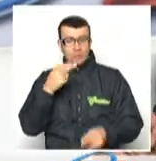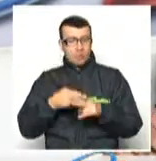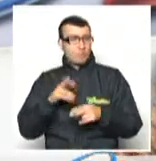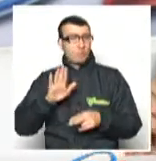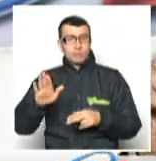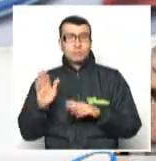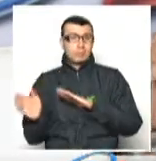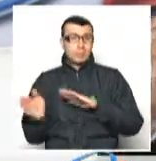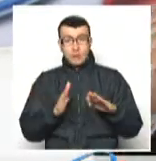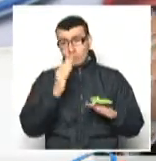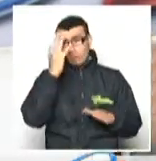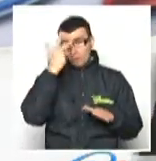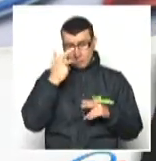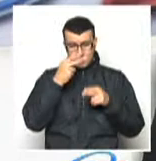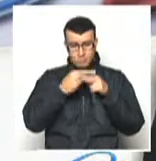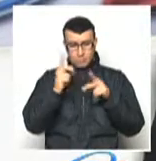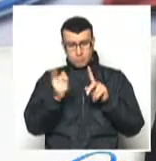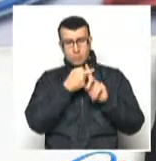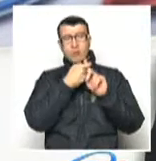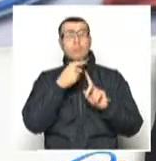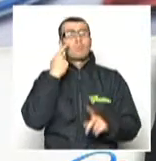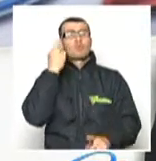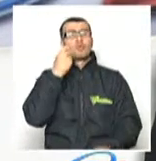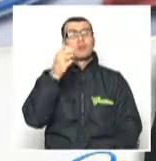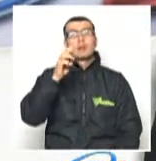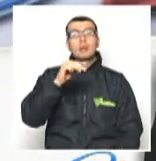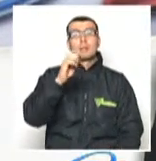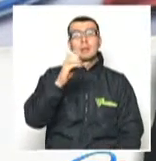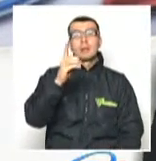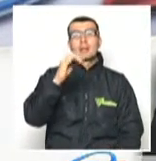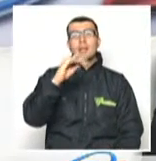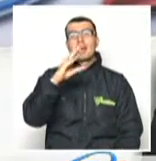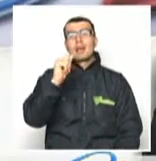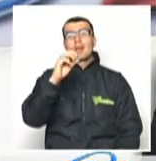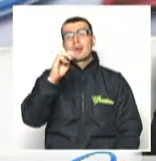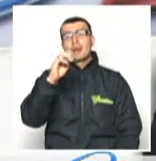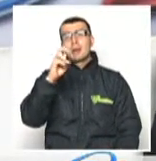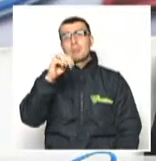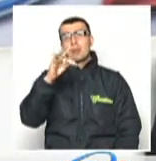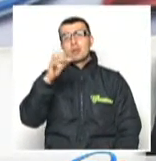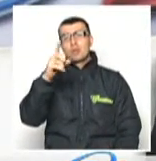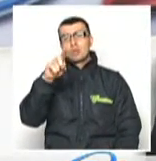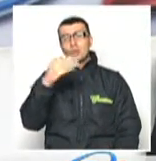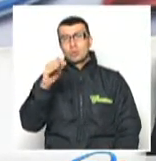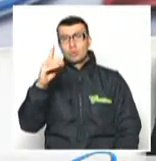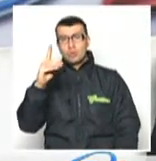Medicamentos Doctor Rojas, allí encontrarán toda la información. Y en el teléfono